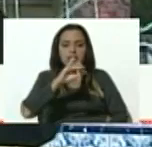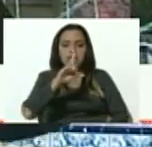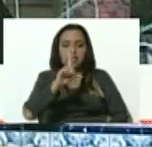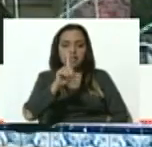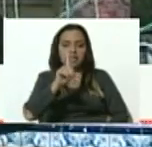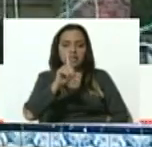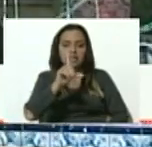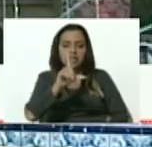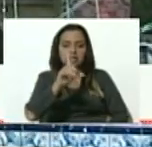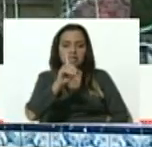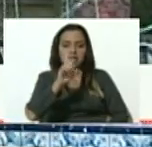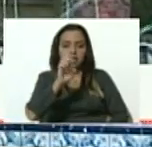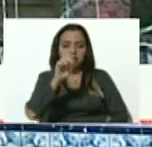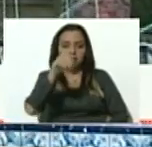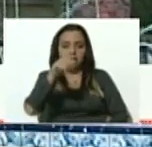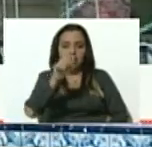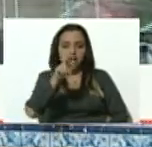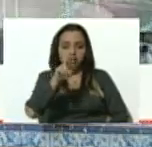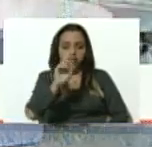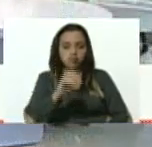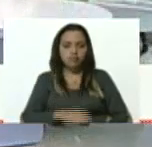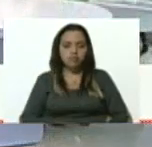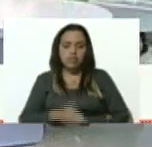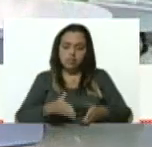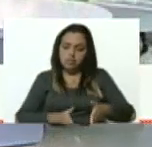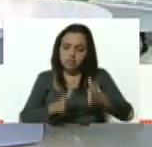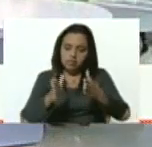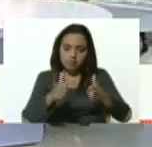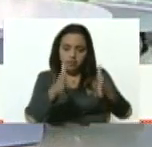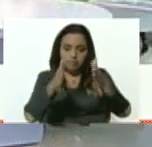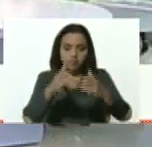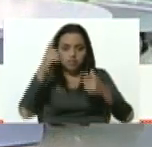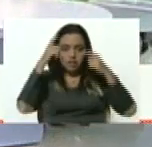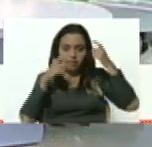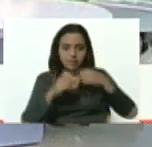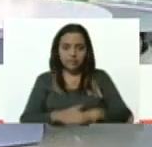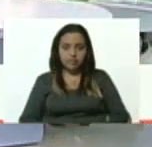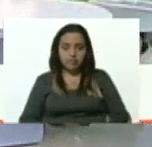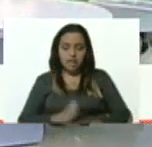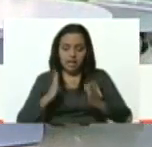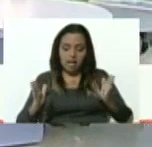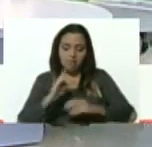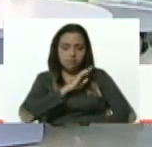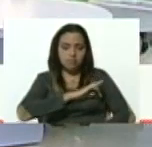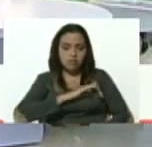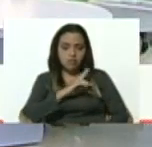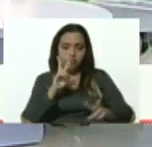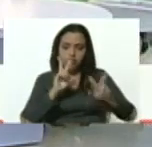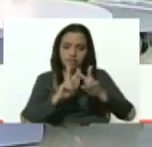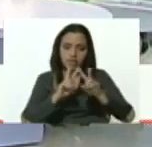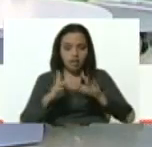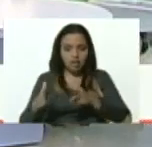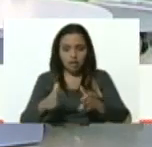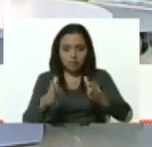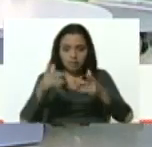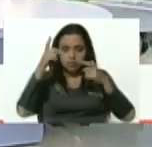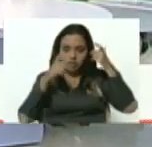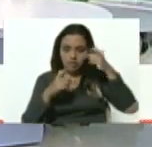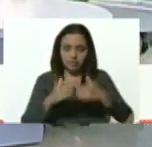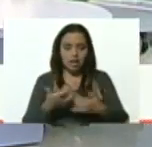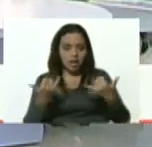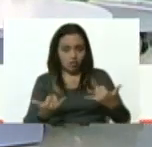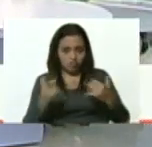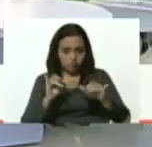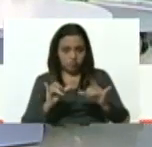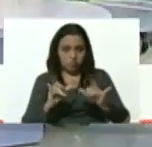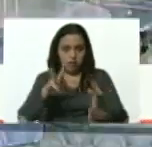Villarruel. Seguimos por el camino de Chávez, la gran misión Vivienda Venezuela por el camino de Chávez, y voy a proceder